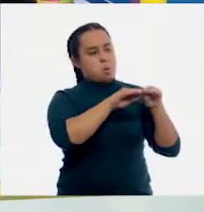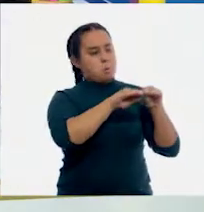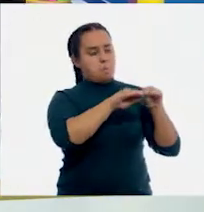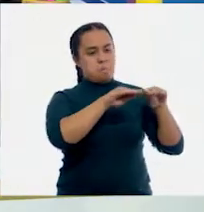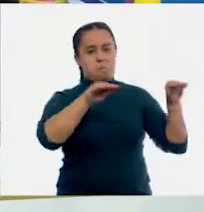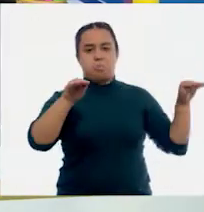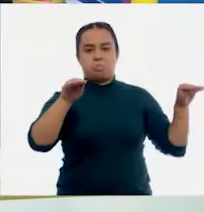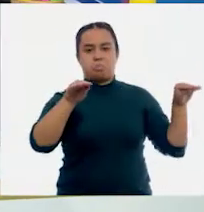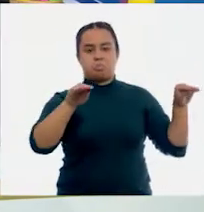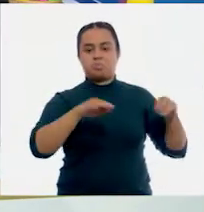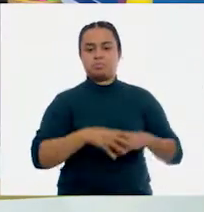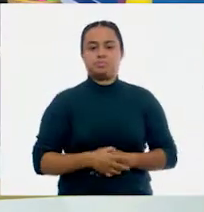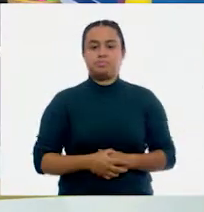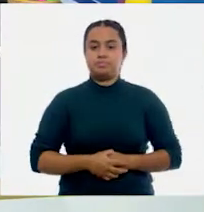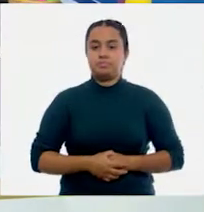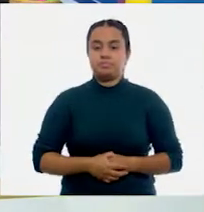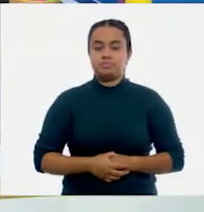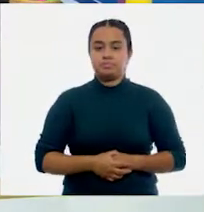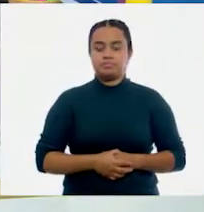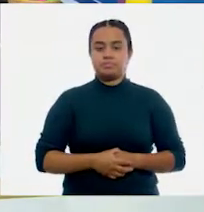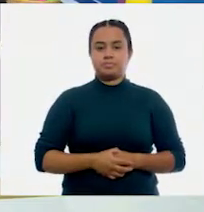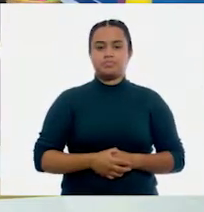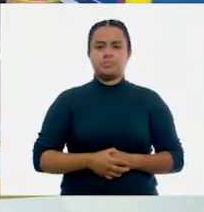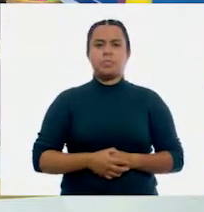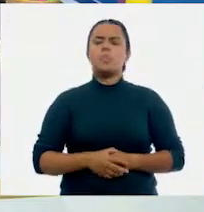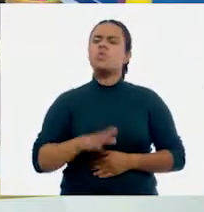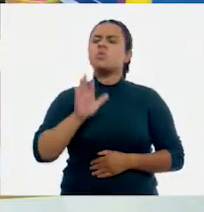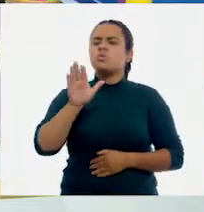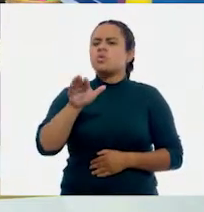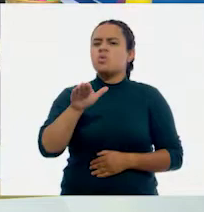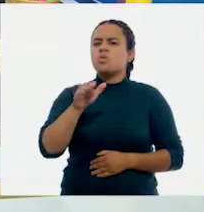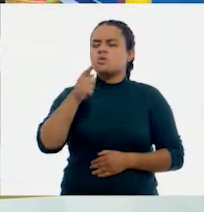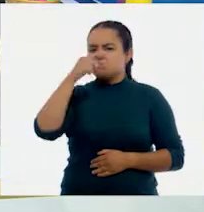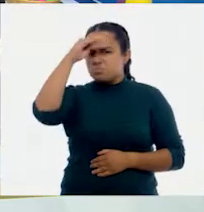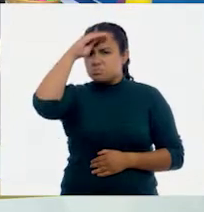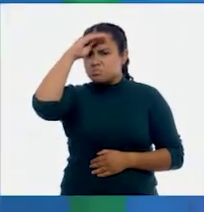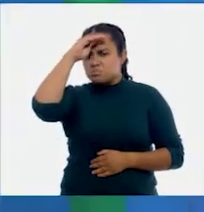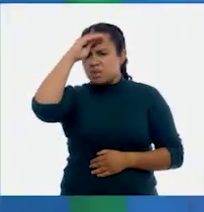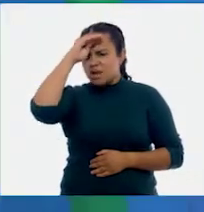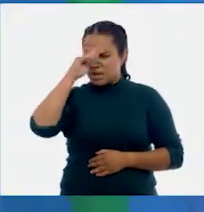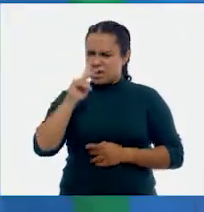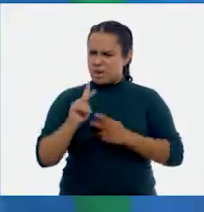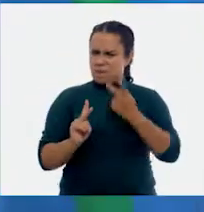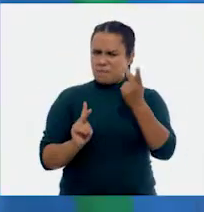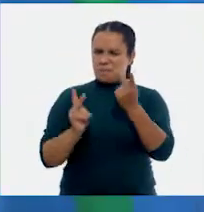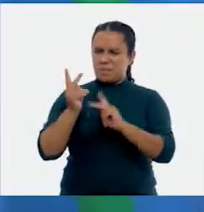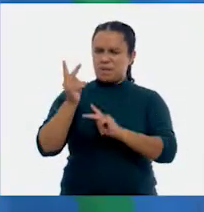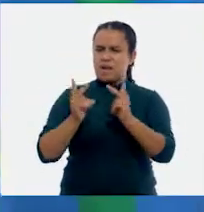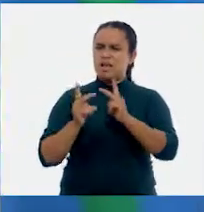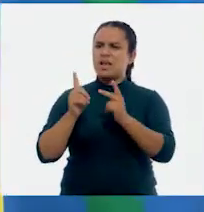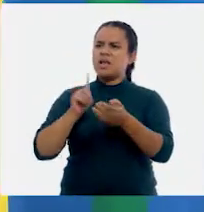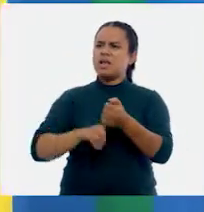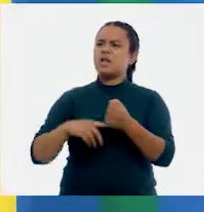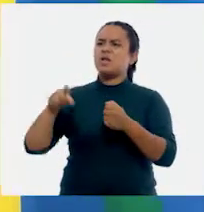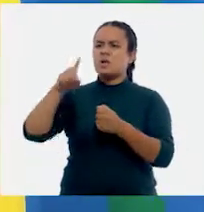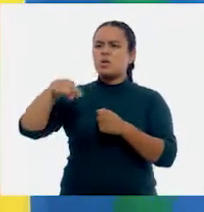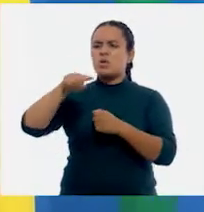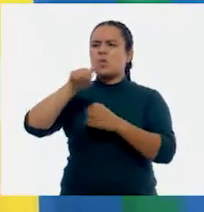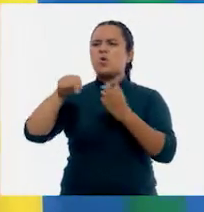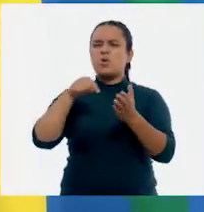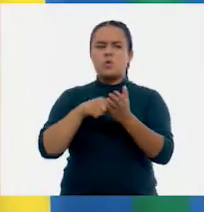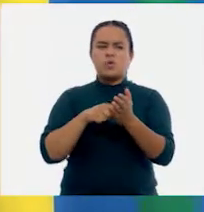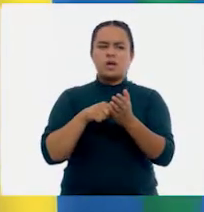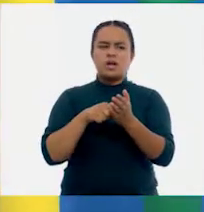con muy es. poquita agua. Hay poquita agua. Oye, ¿cómo serían las plantas en ese espacio?